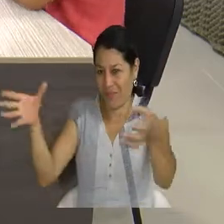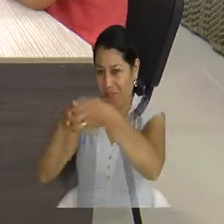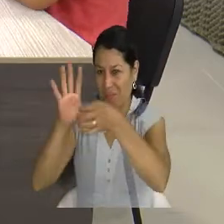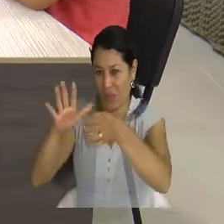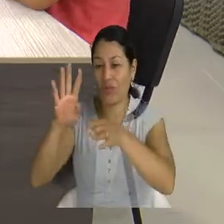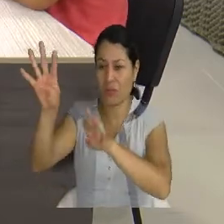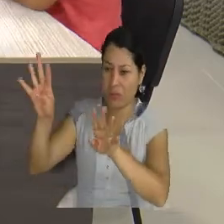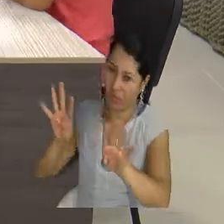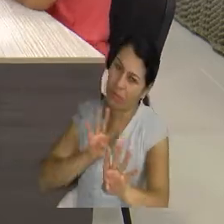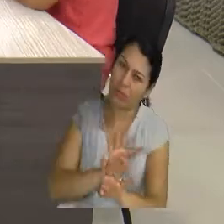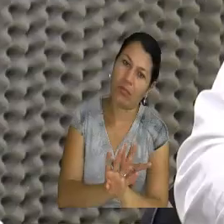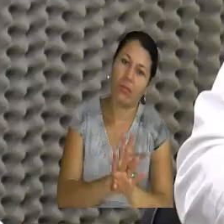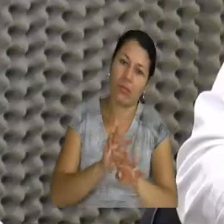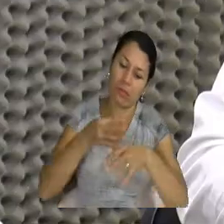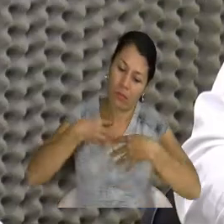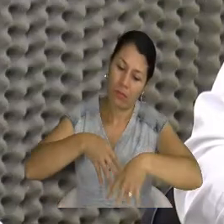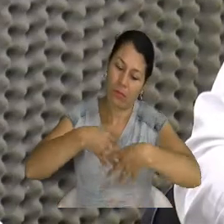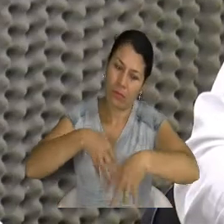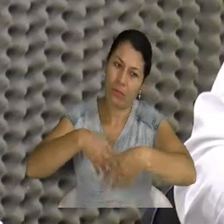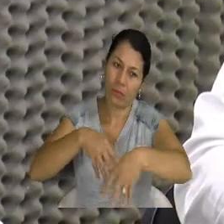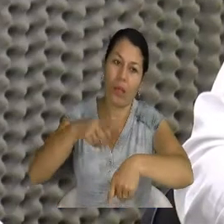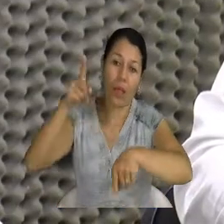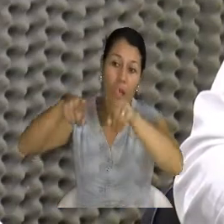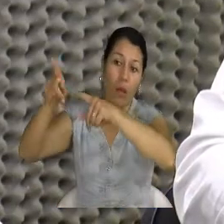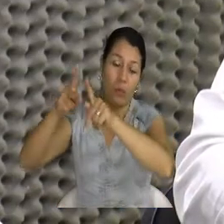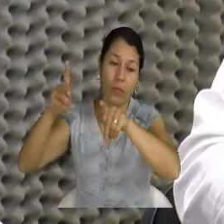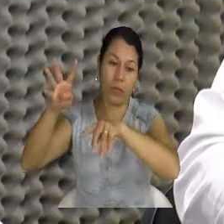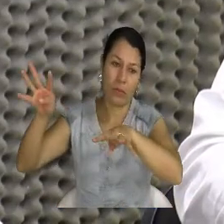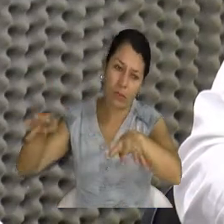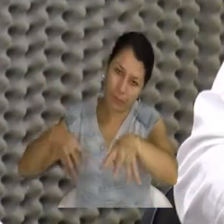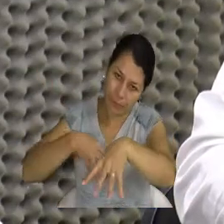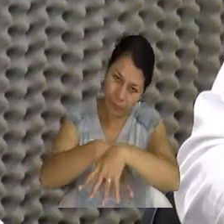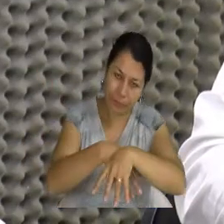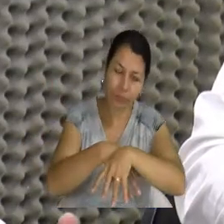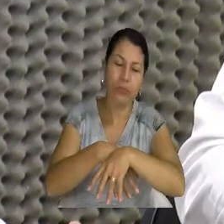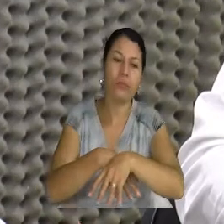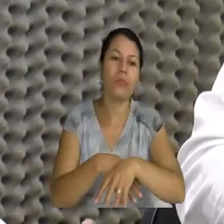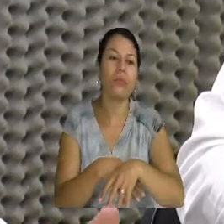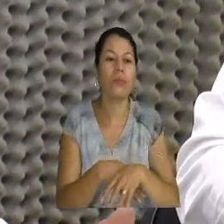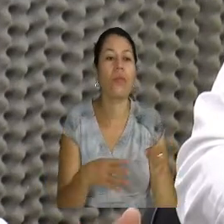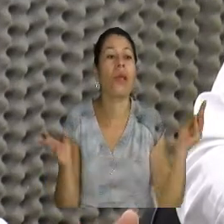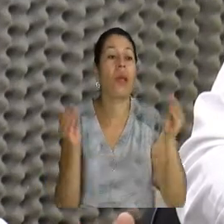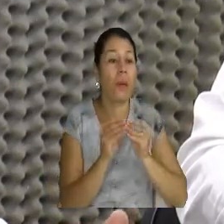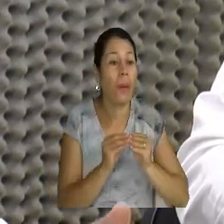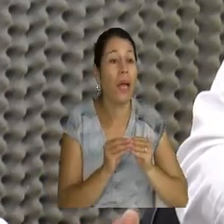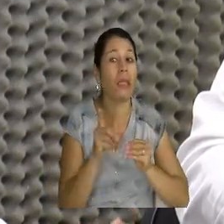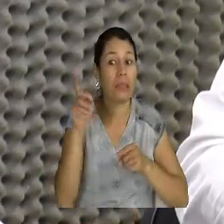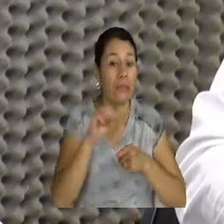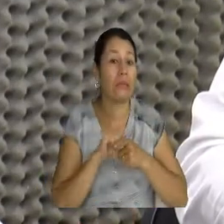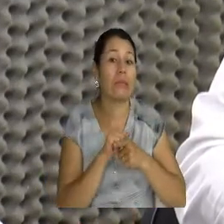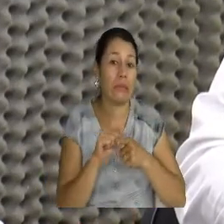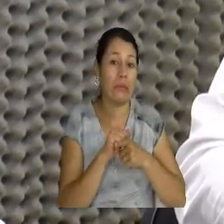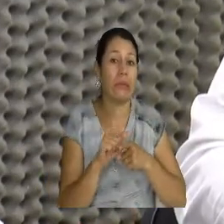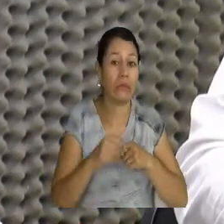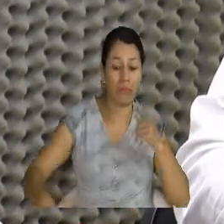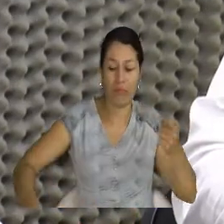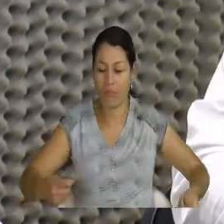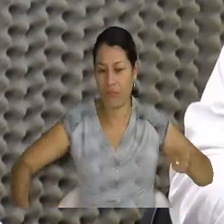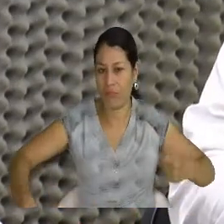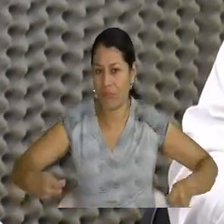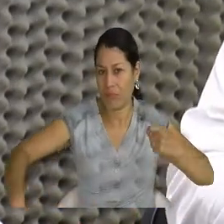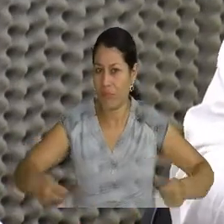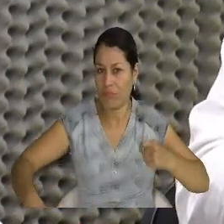desfilar algunas personas de la administración municipal y tienen, ellos han venido también practicando sus danzas. Ellos van